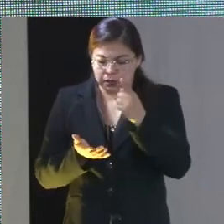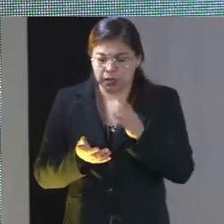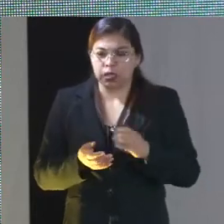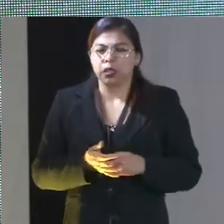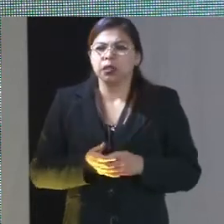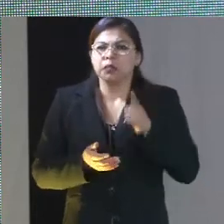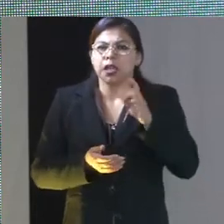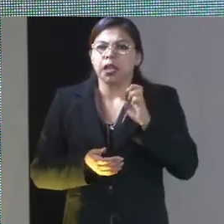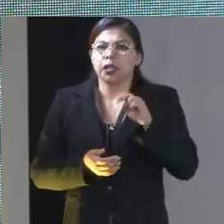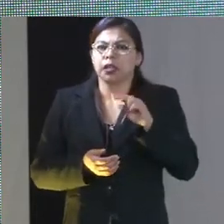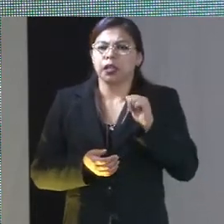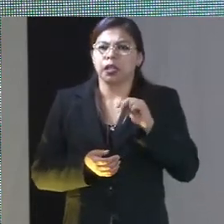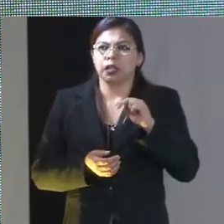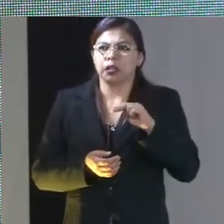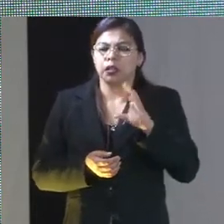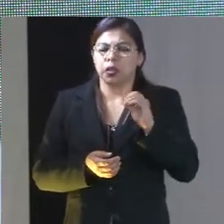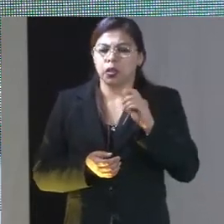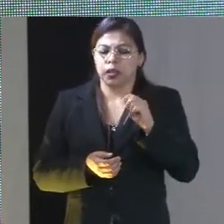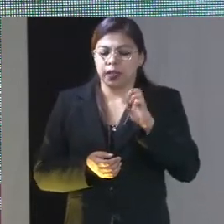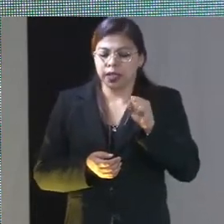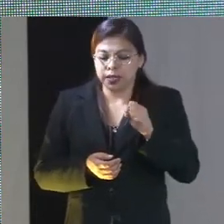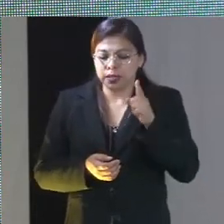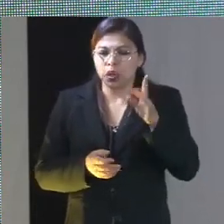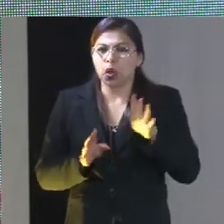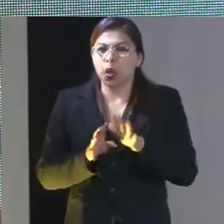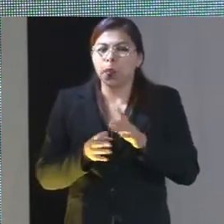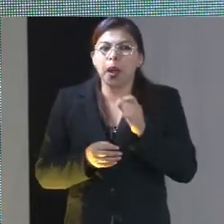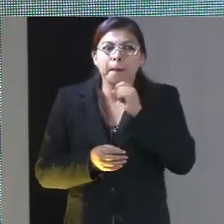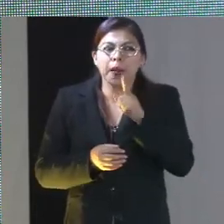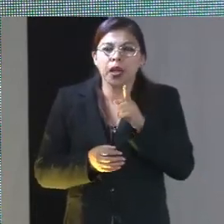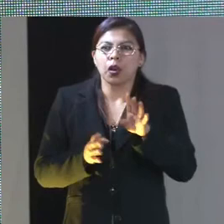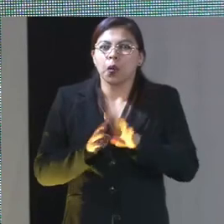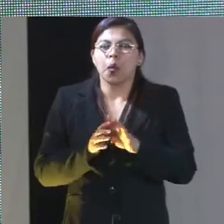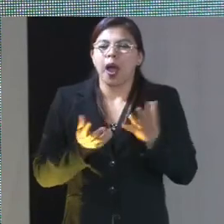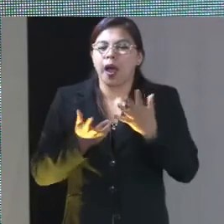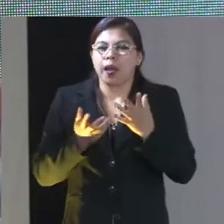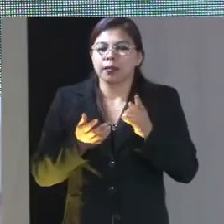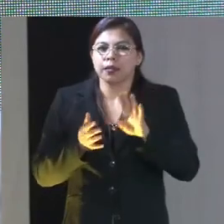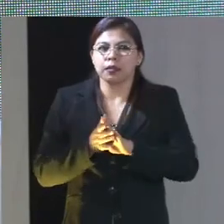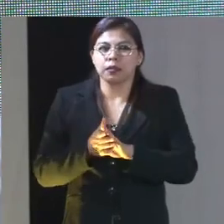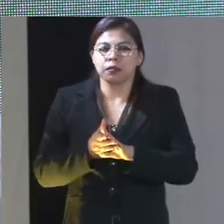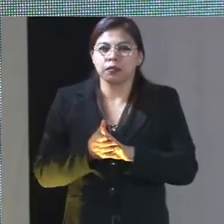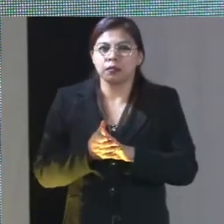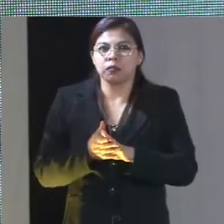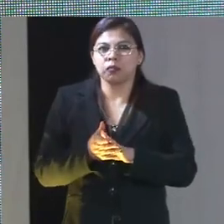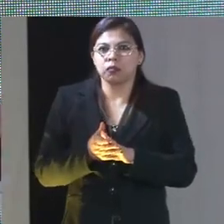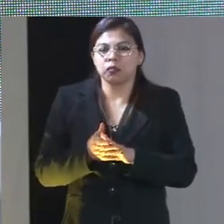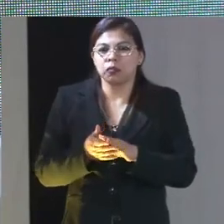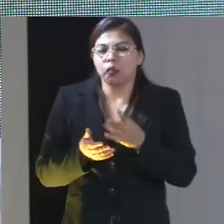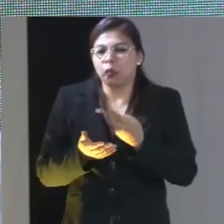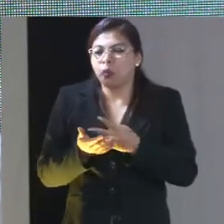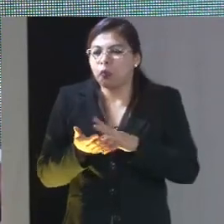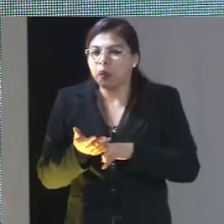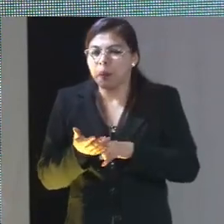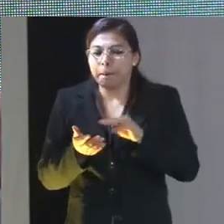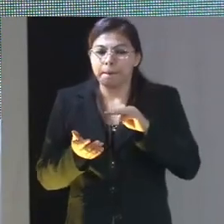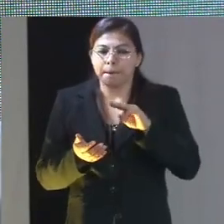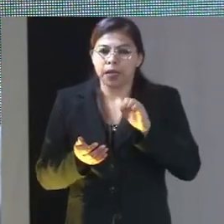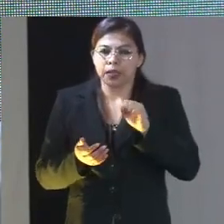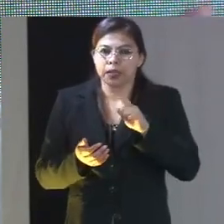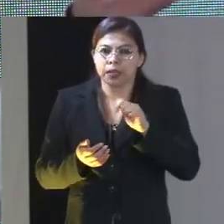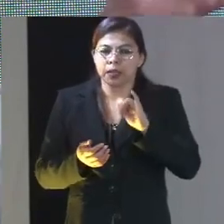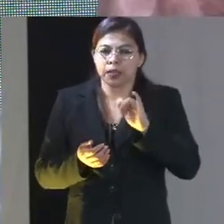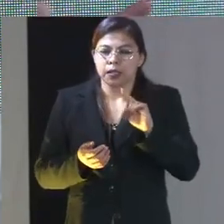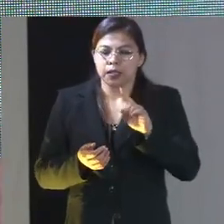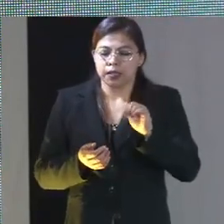no solo republicano, sino promotor del mestizaje. Y él dice, es promotor del mestizaje, es evidente, les